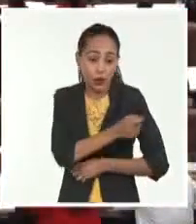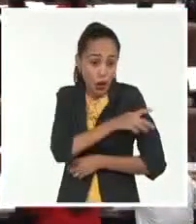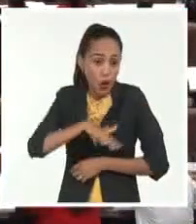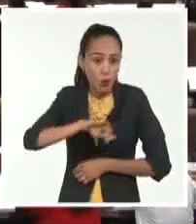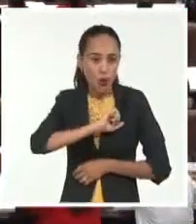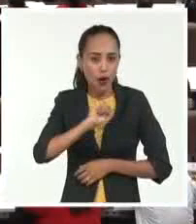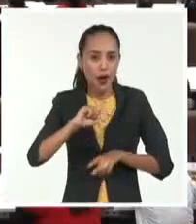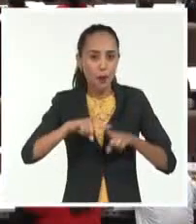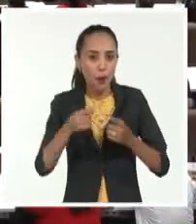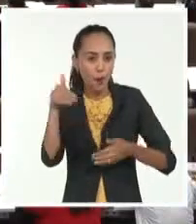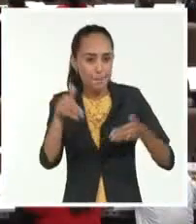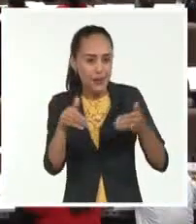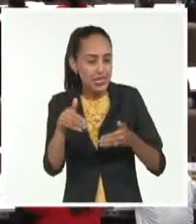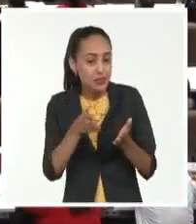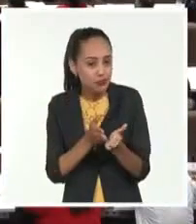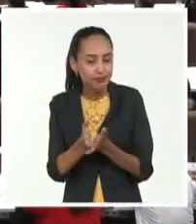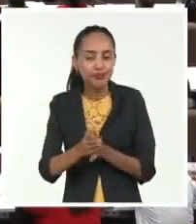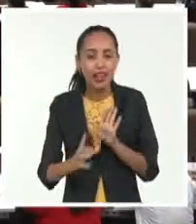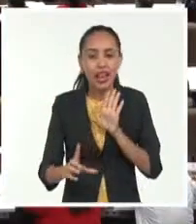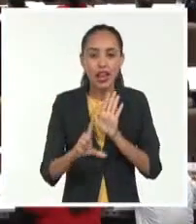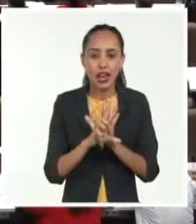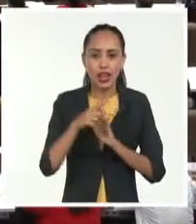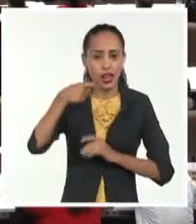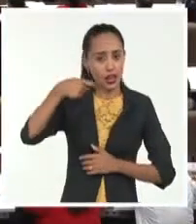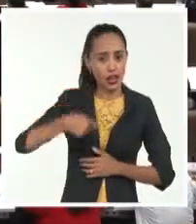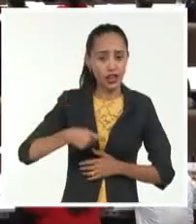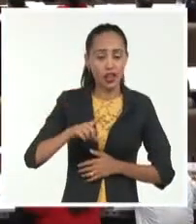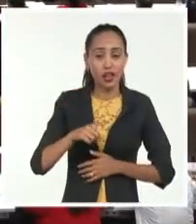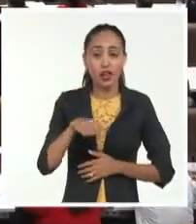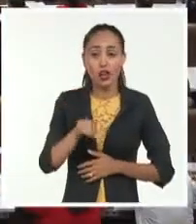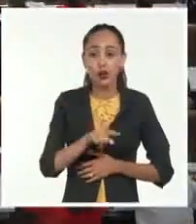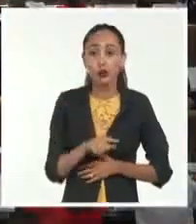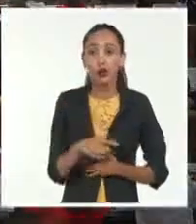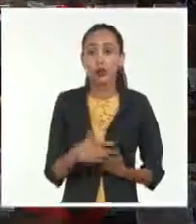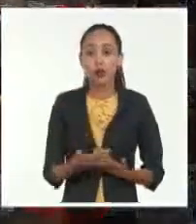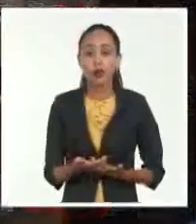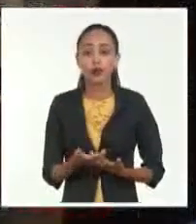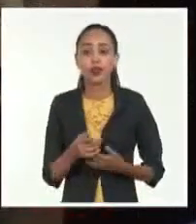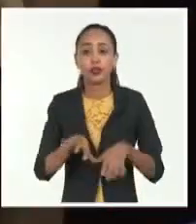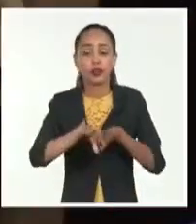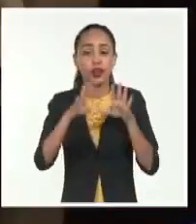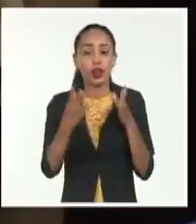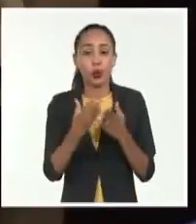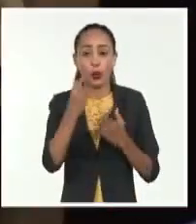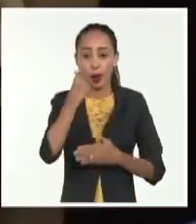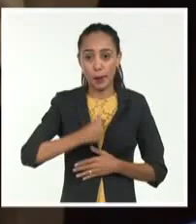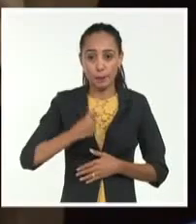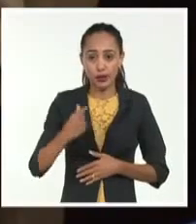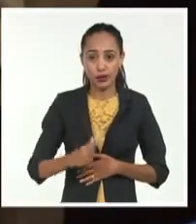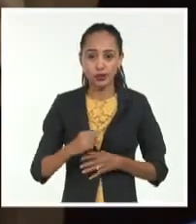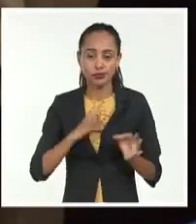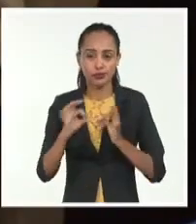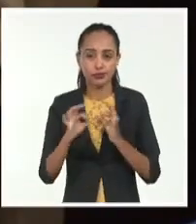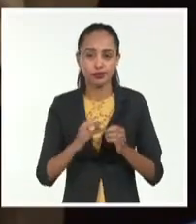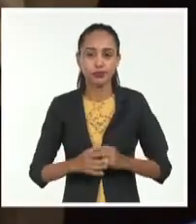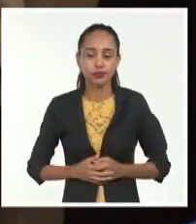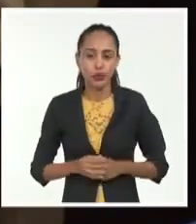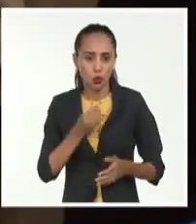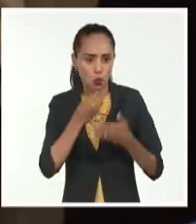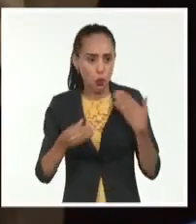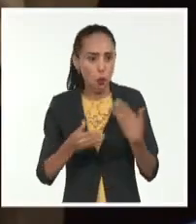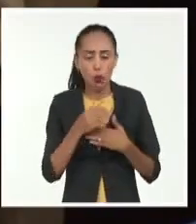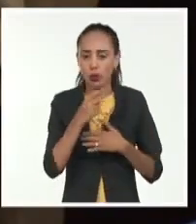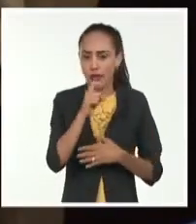sido partícipe directo de una norma legal que ofrece su manto protector a toda persona, cualquiera sea su edad,